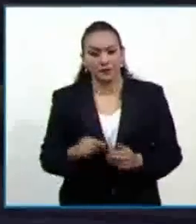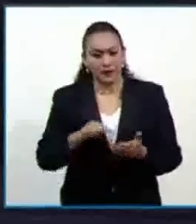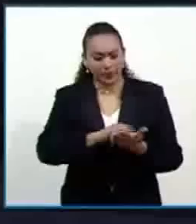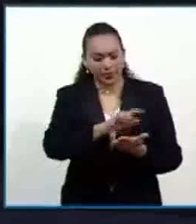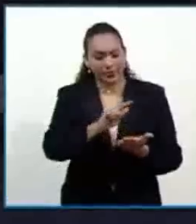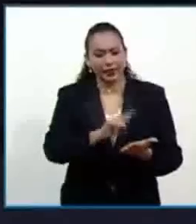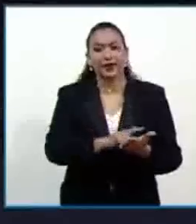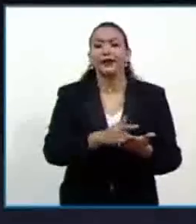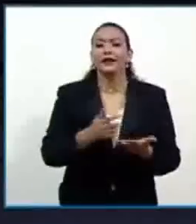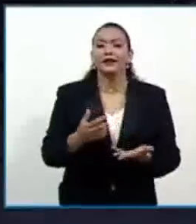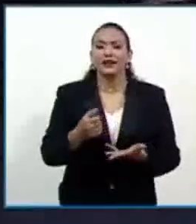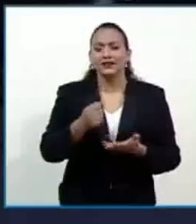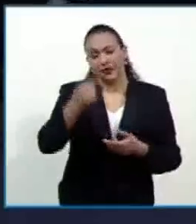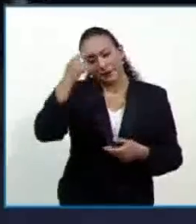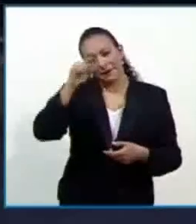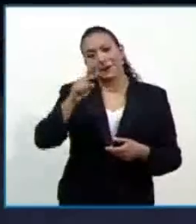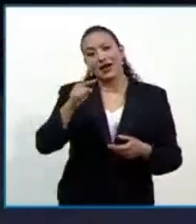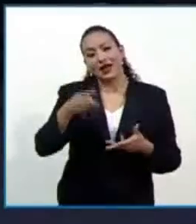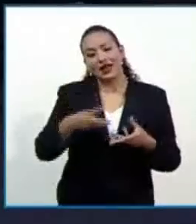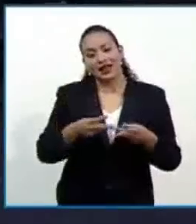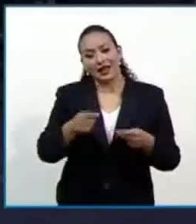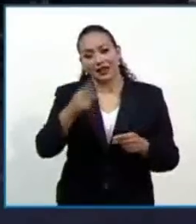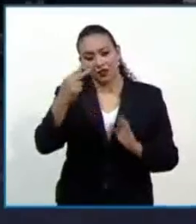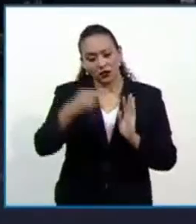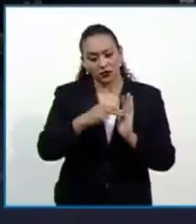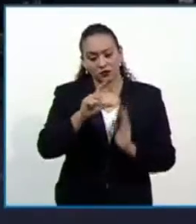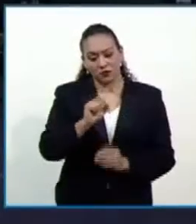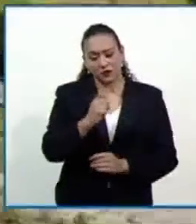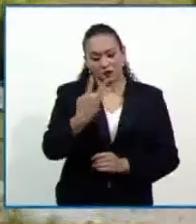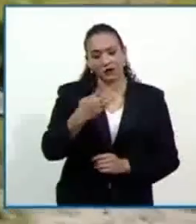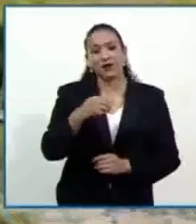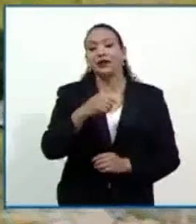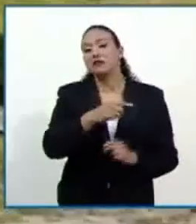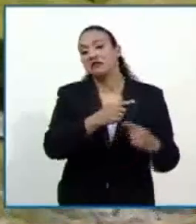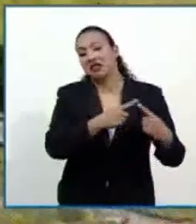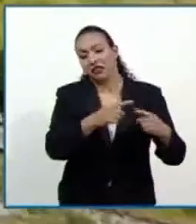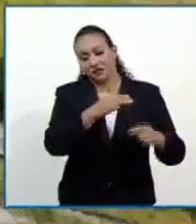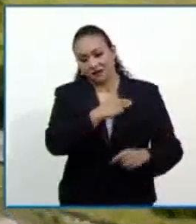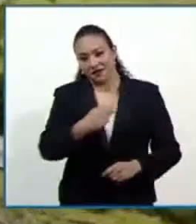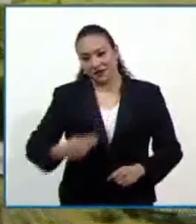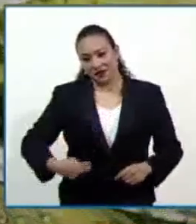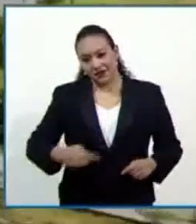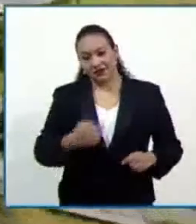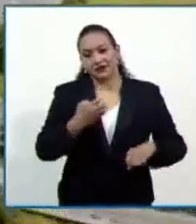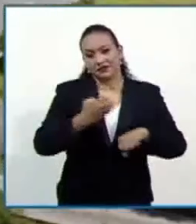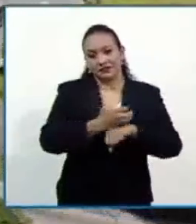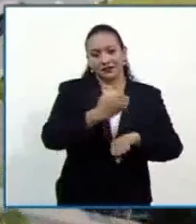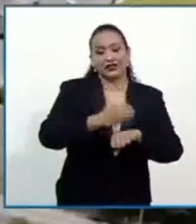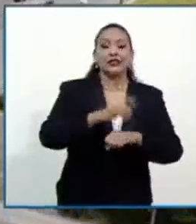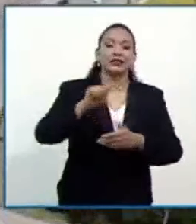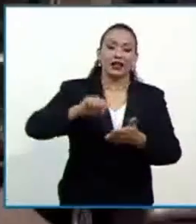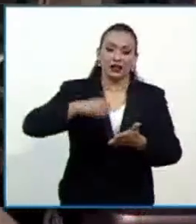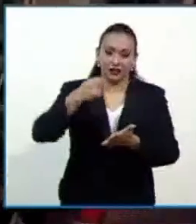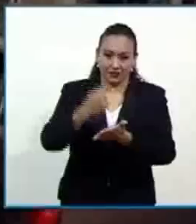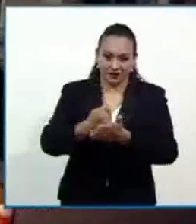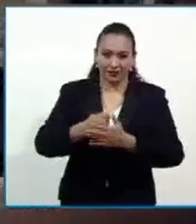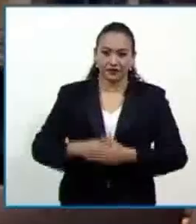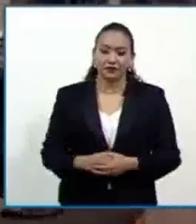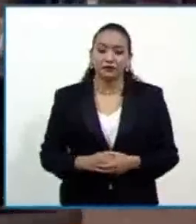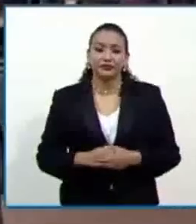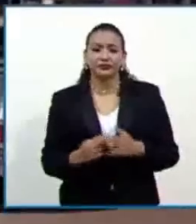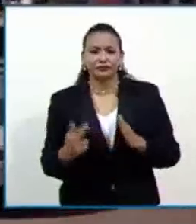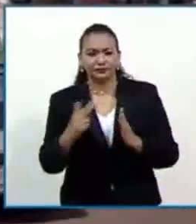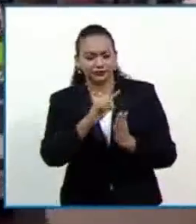de leyes de ingresos para el ejercicio fiscal 2024 de diversos municipios del estado de Tamaulipas, normas